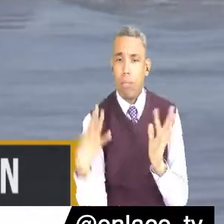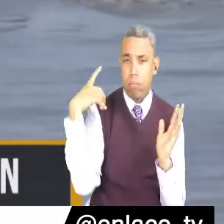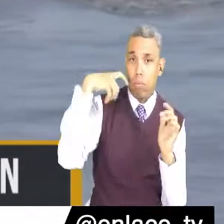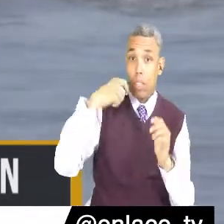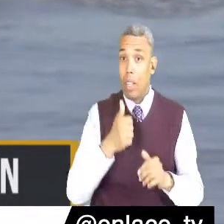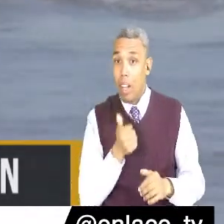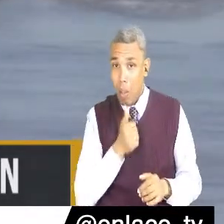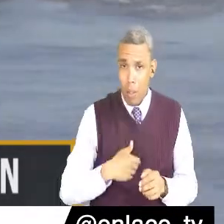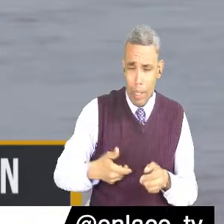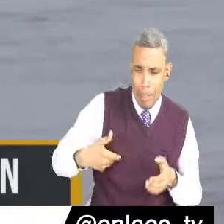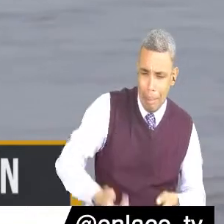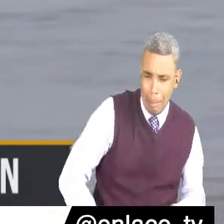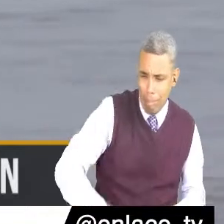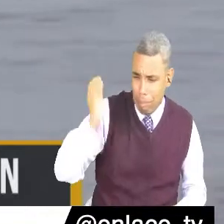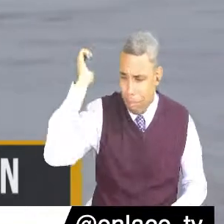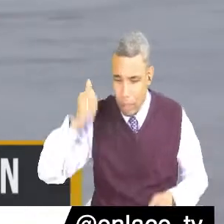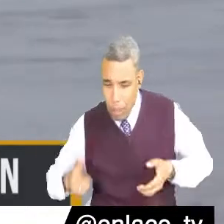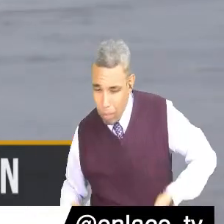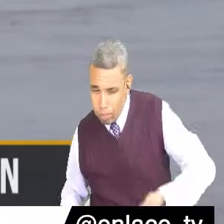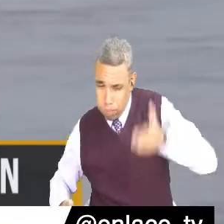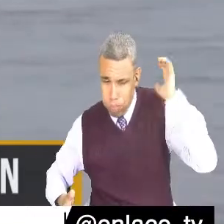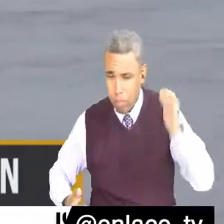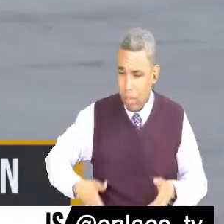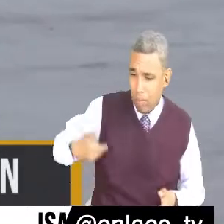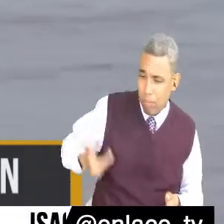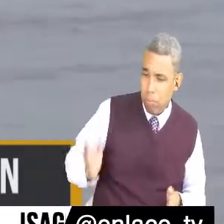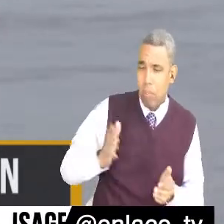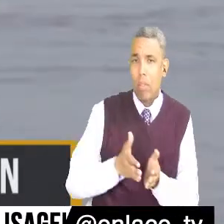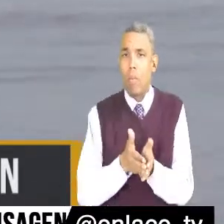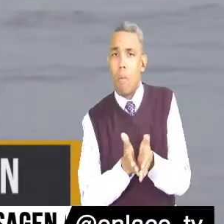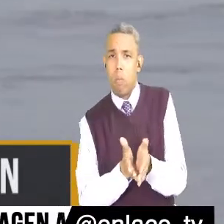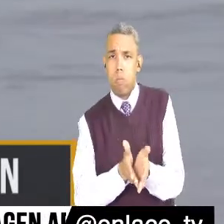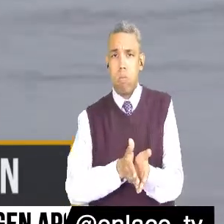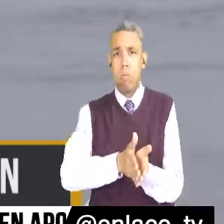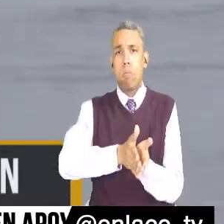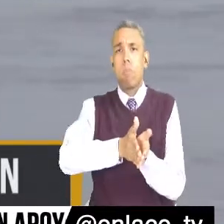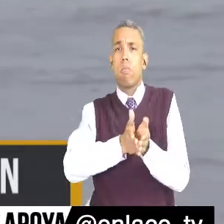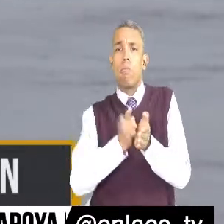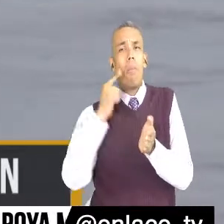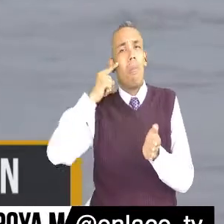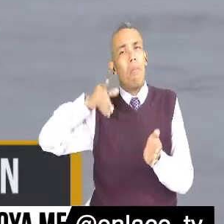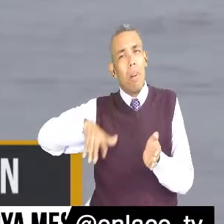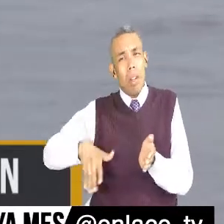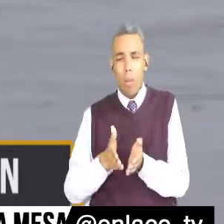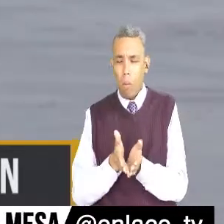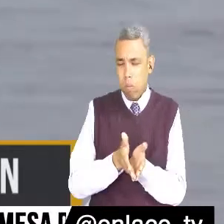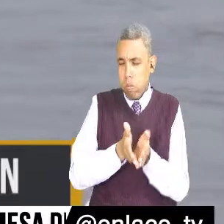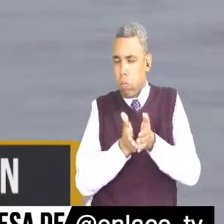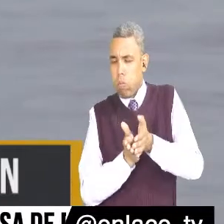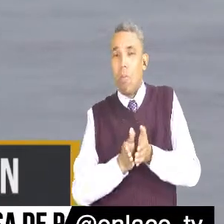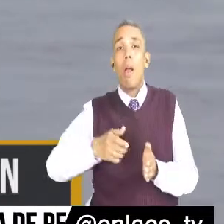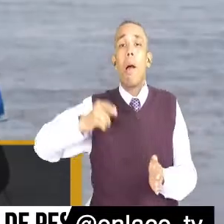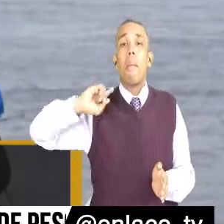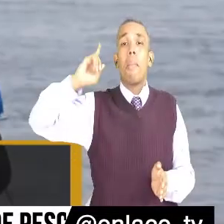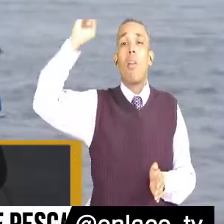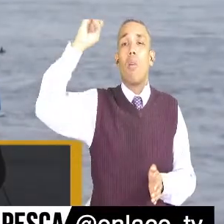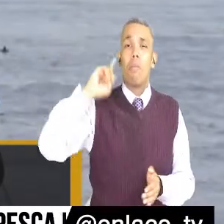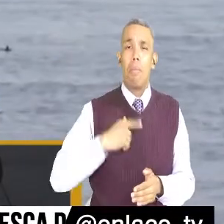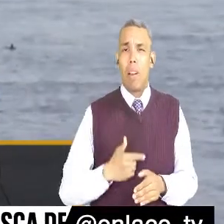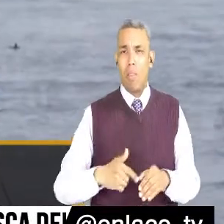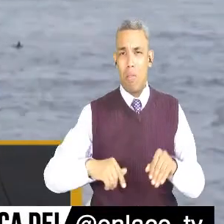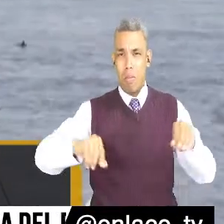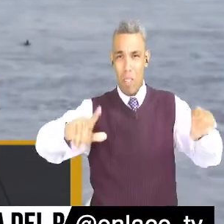mío estaba achicando la canoa y no se dio cuenta que en la mitad del río había un palo y le volteó la canoa y de